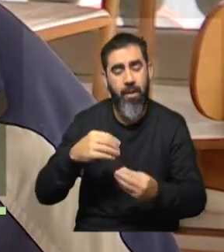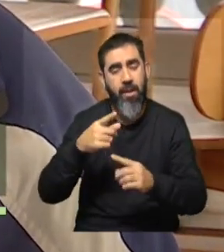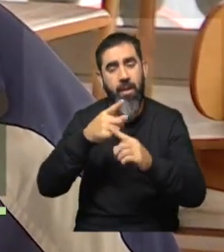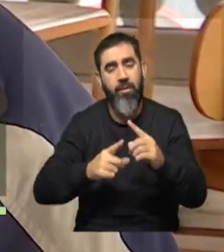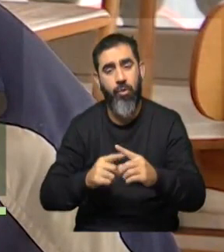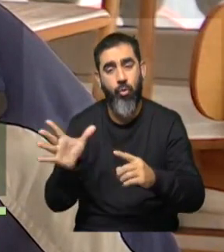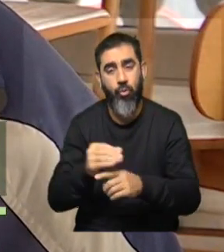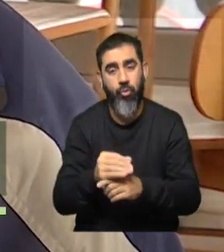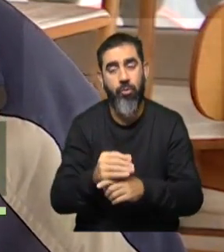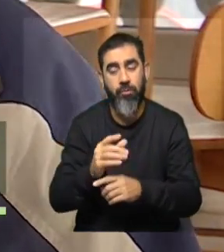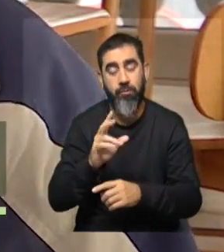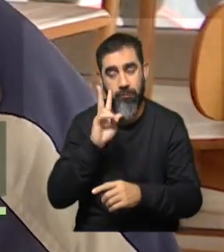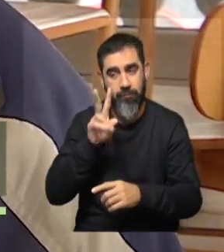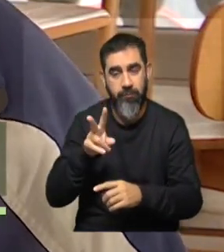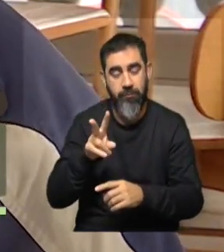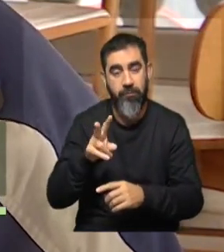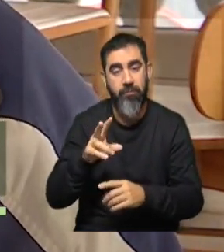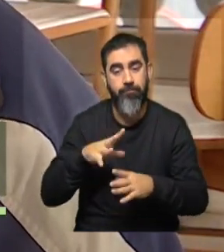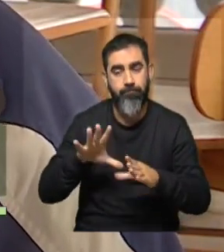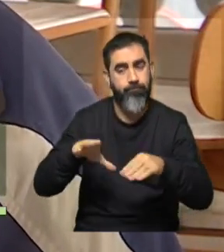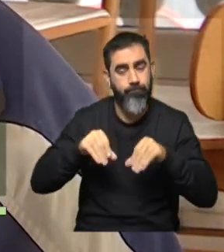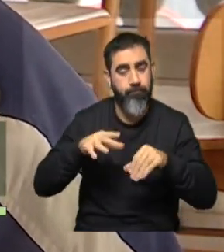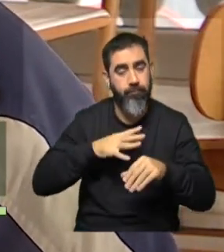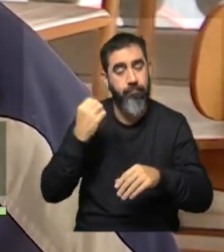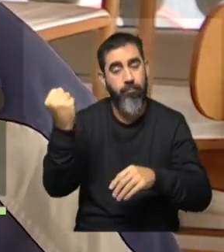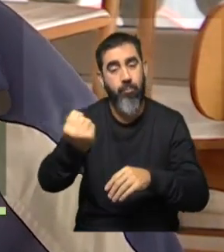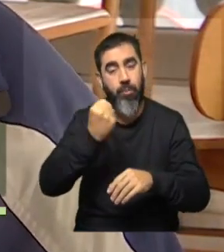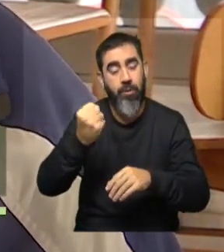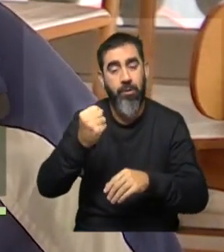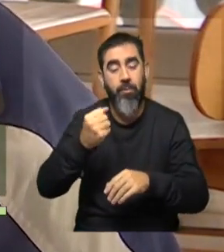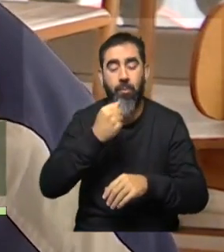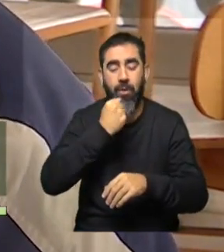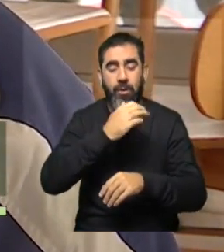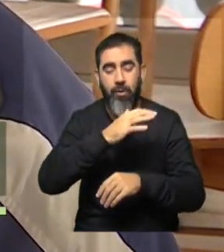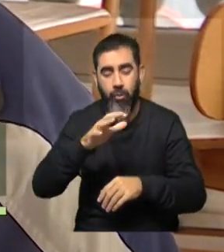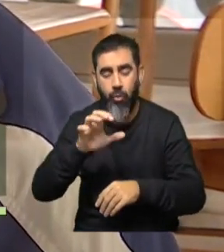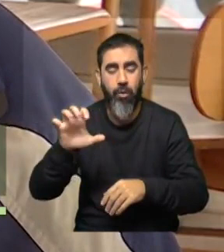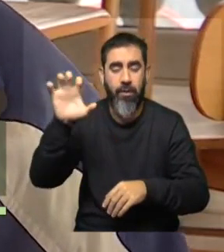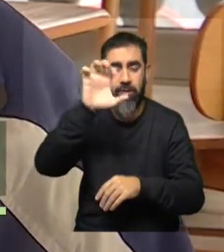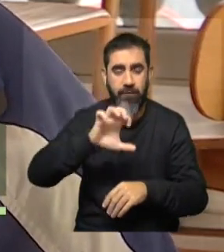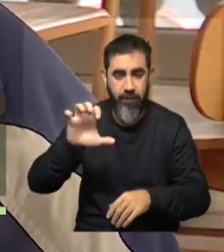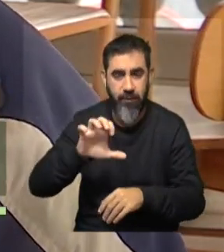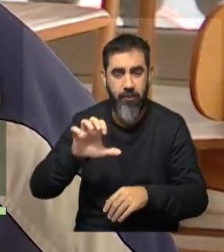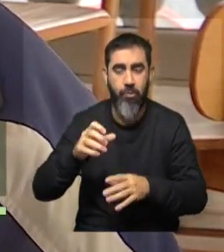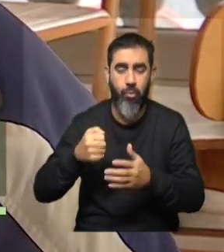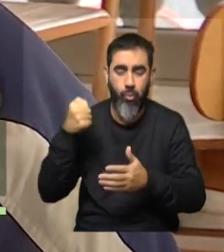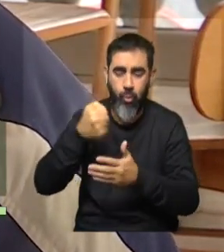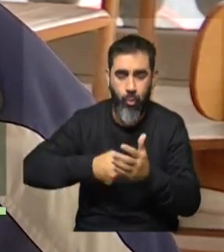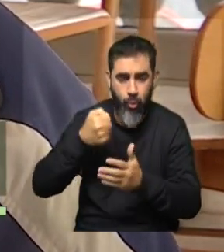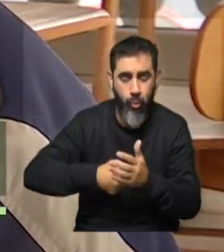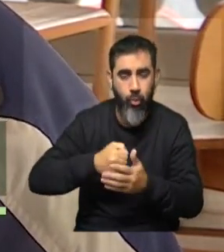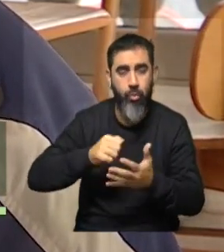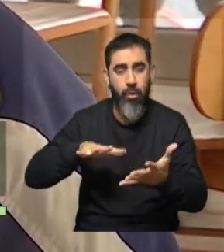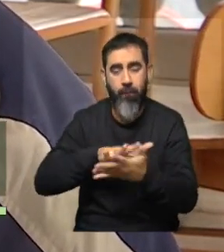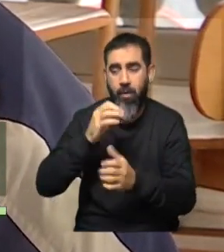y todo y ella me hace notar eso Bueno hay un sentido de pertenencia muy grande por toda la historia que tiene el cerro de lucha en un